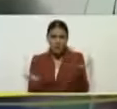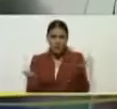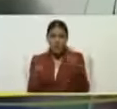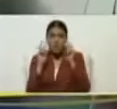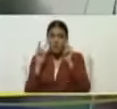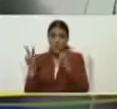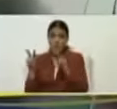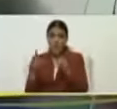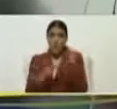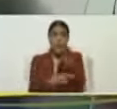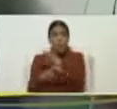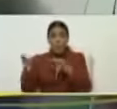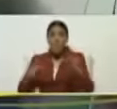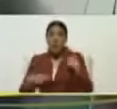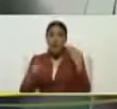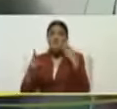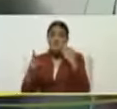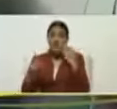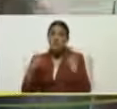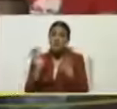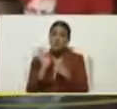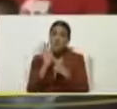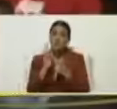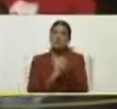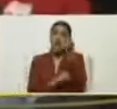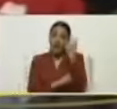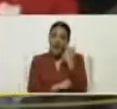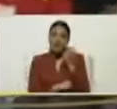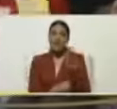Bueno, métanse en mi Facebook, pues, miren el programa de ayer.